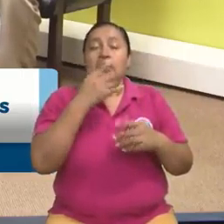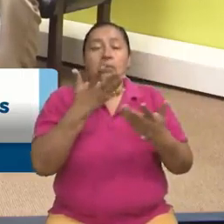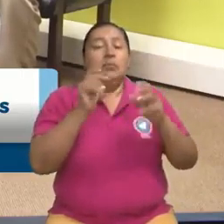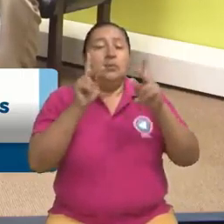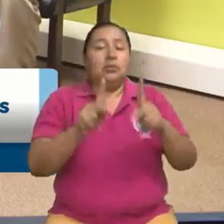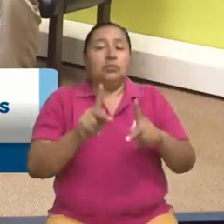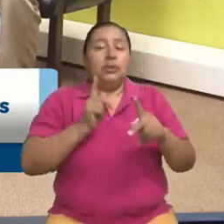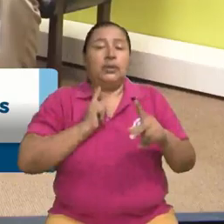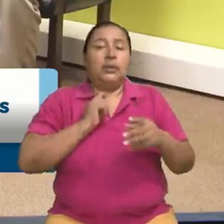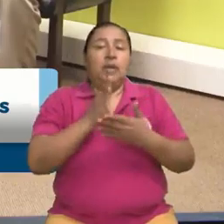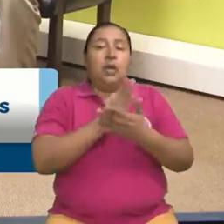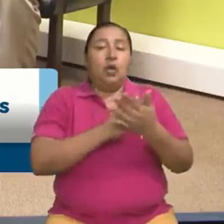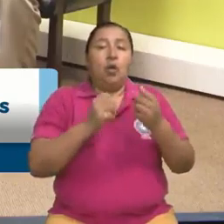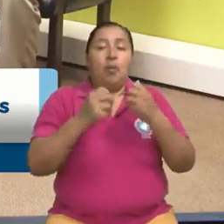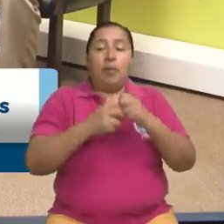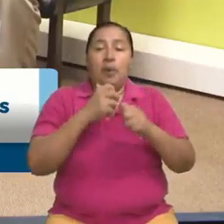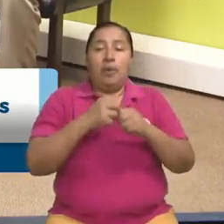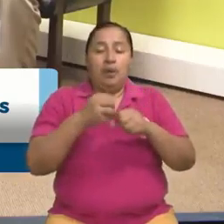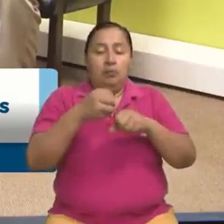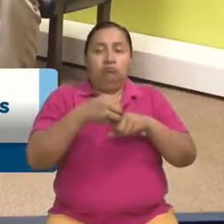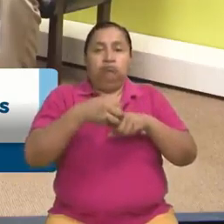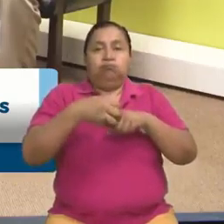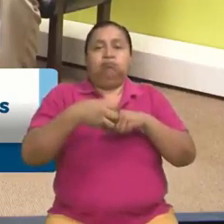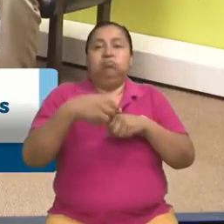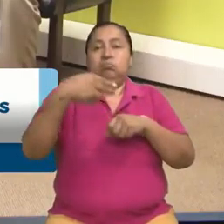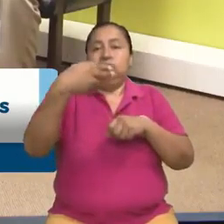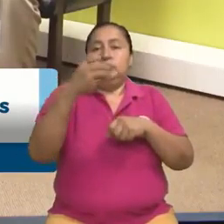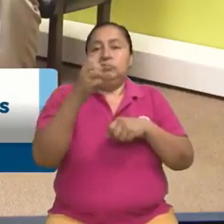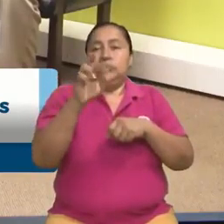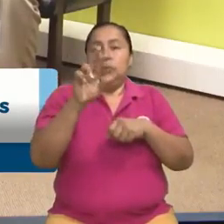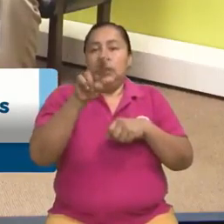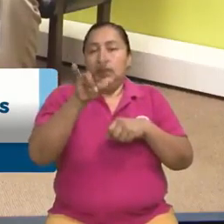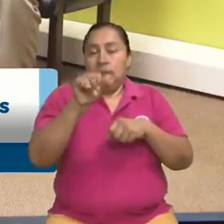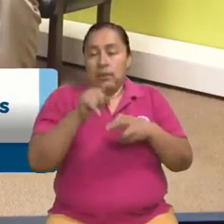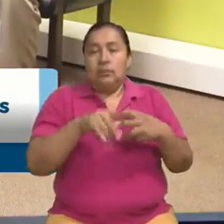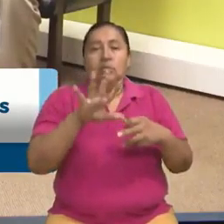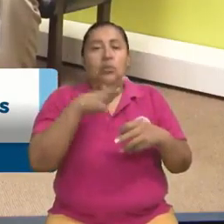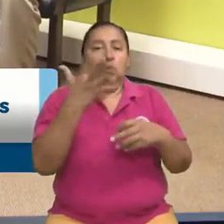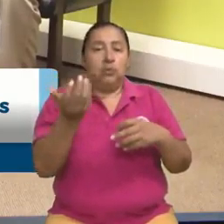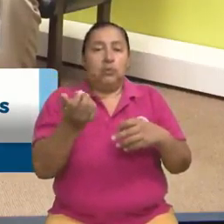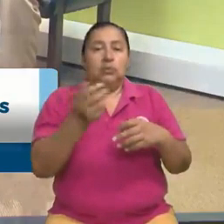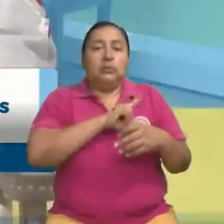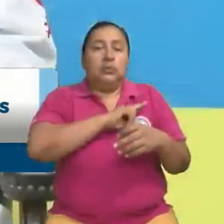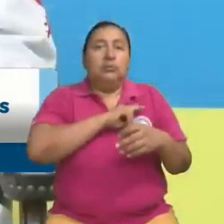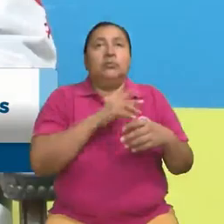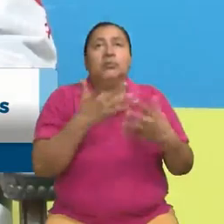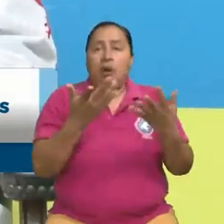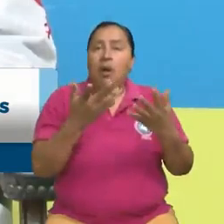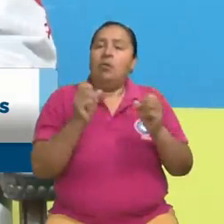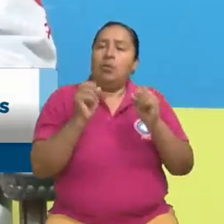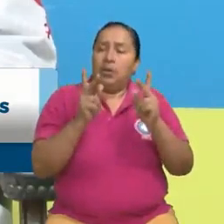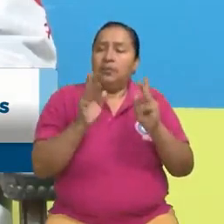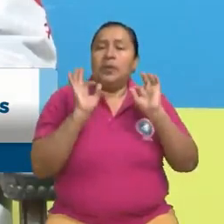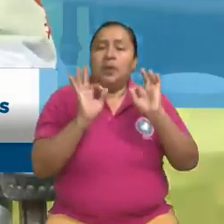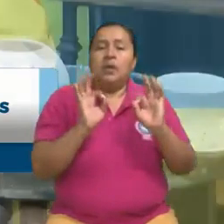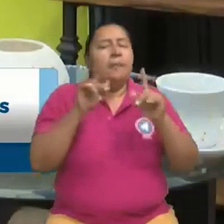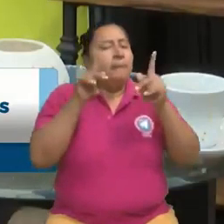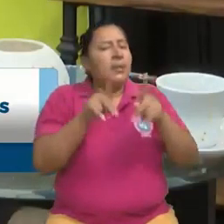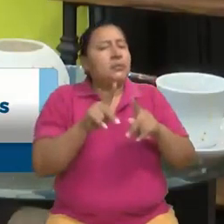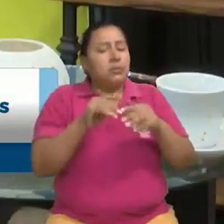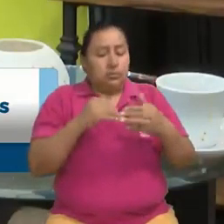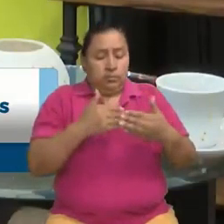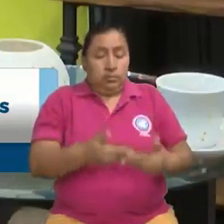vengan con una hernia diafragmática, también sí, se puede hacer. Es otro padecimiento. Así. Ya. Ahora, generalmente el pacientito que tiene,